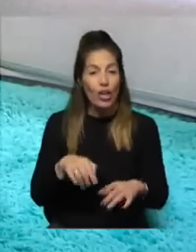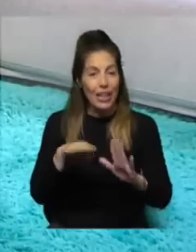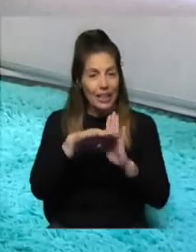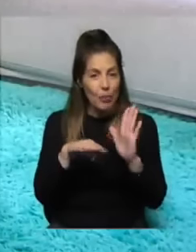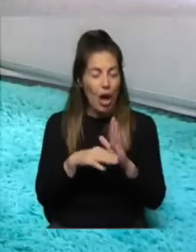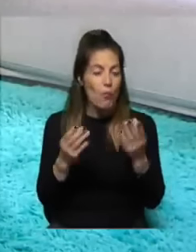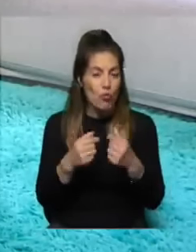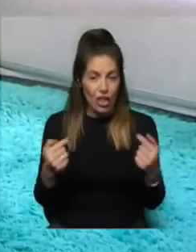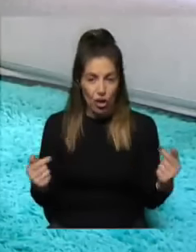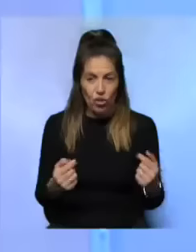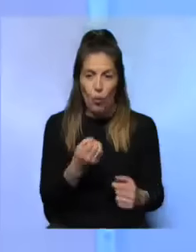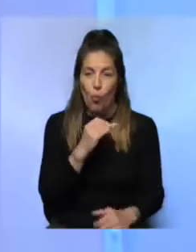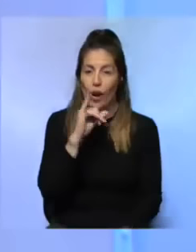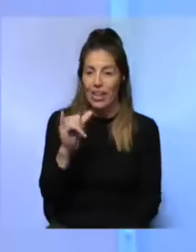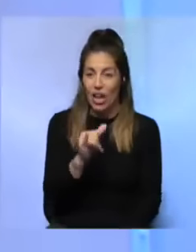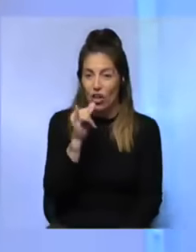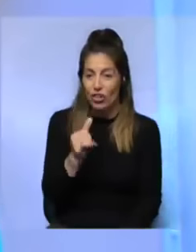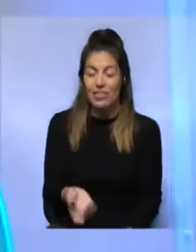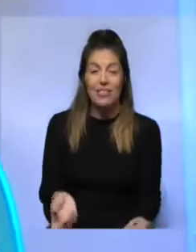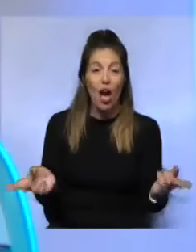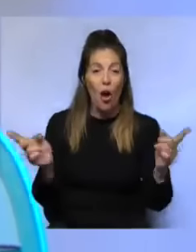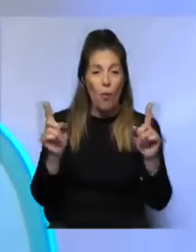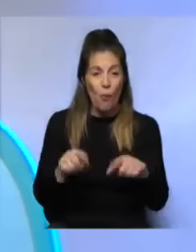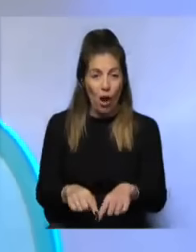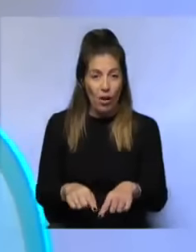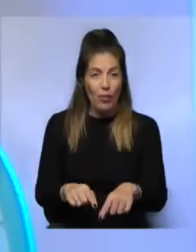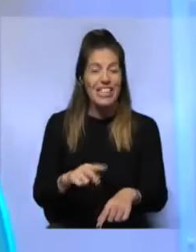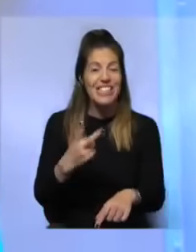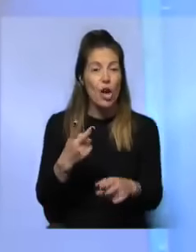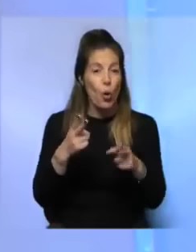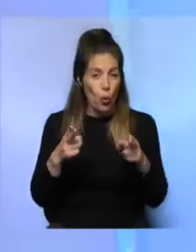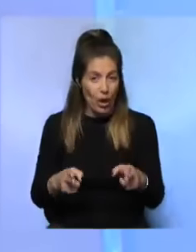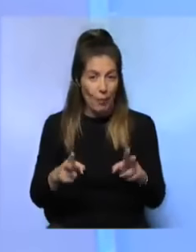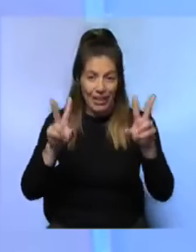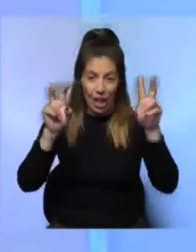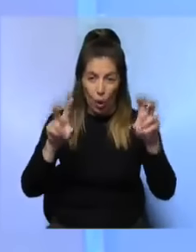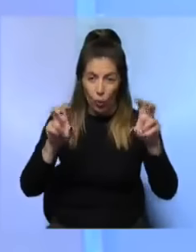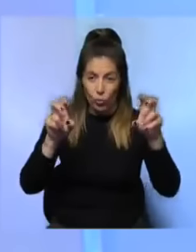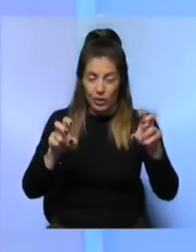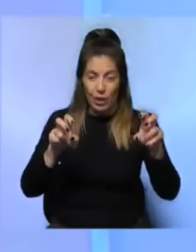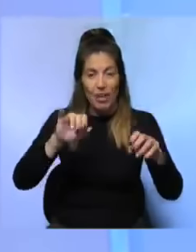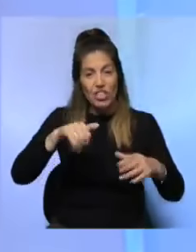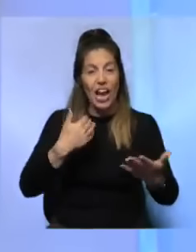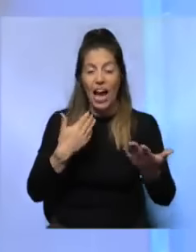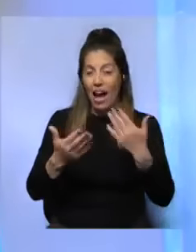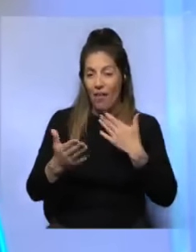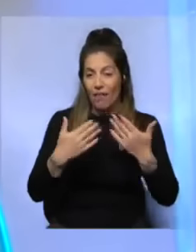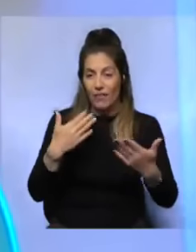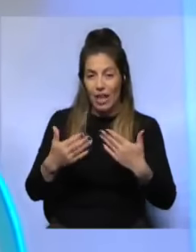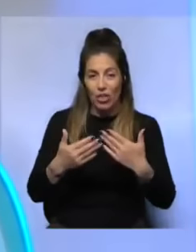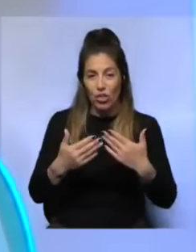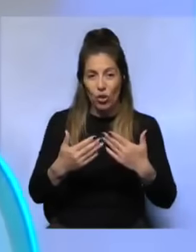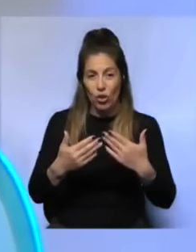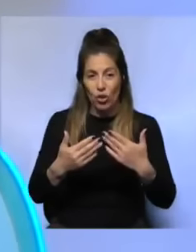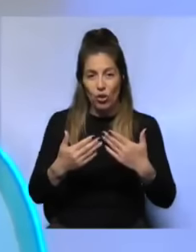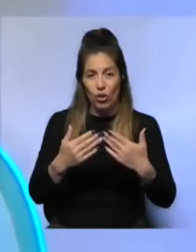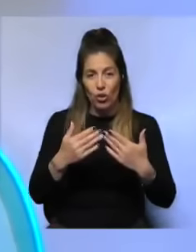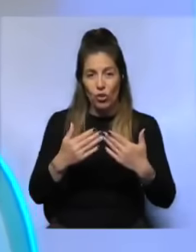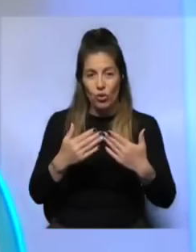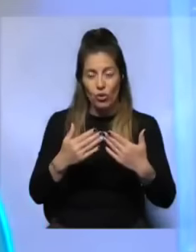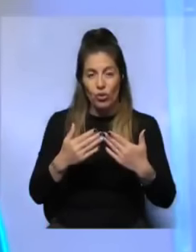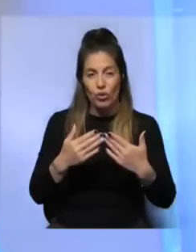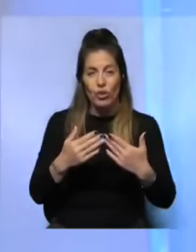tenemos una buena noticia. Vuelve con la segunda parte de una temática de la cual estuvimos conversando. Nuestro gurú del Feng